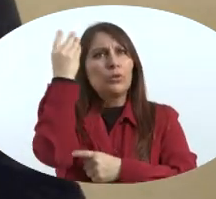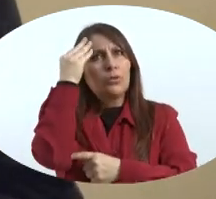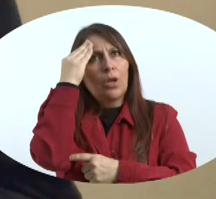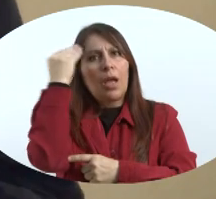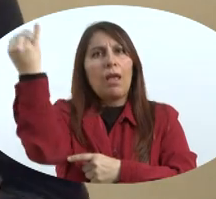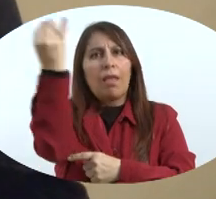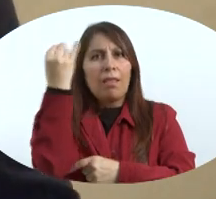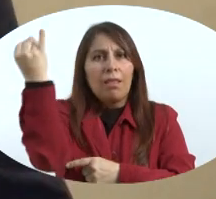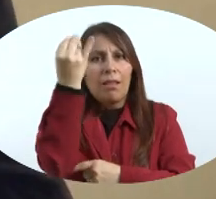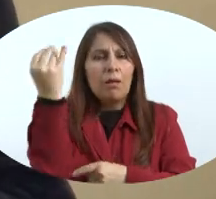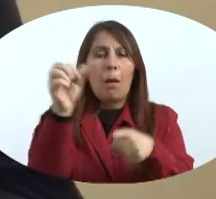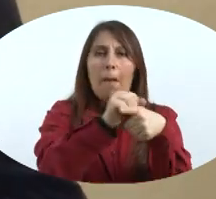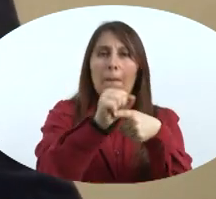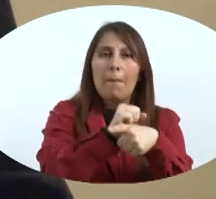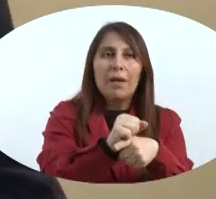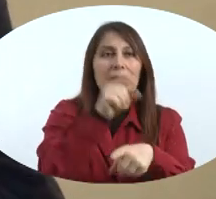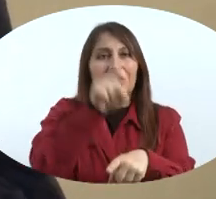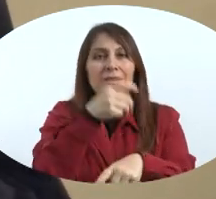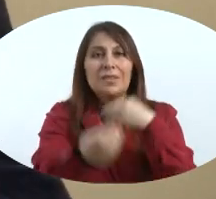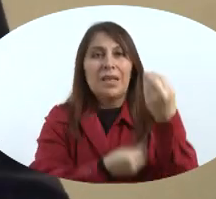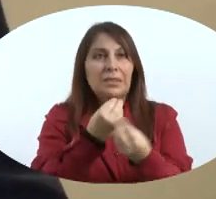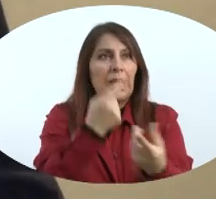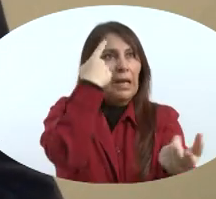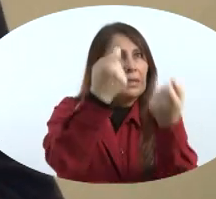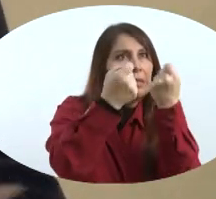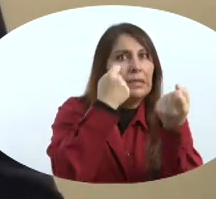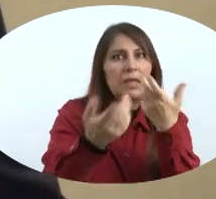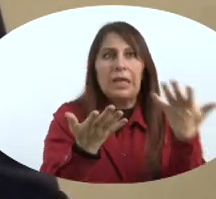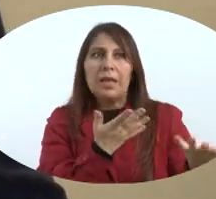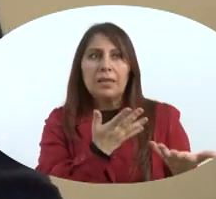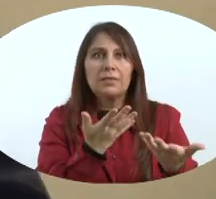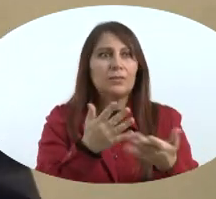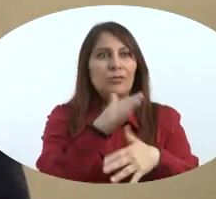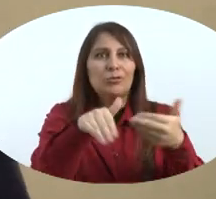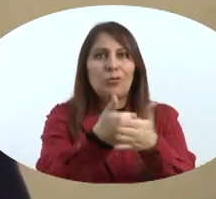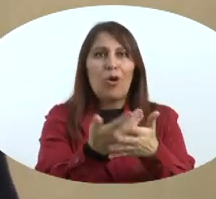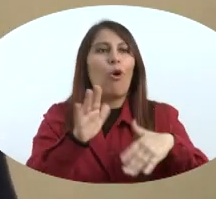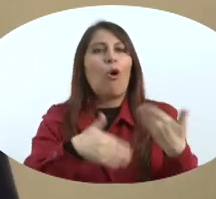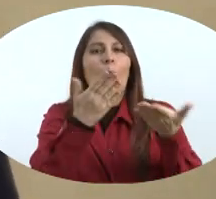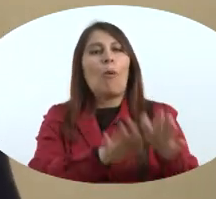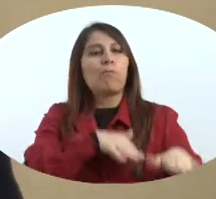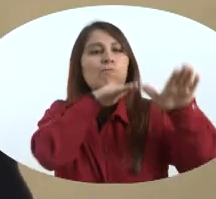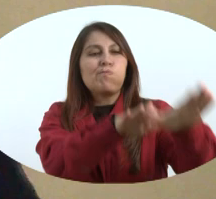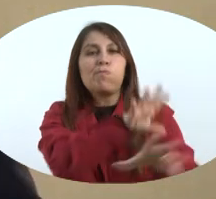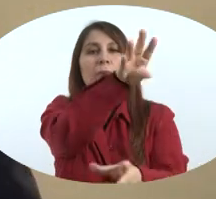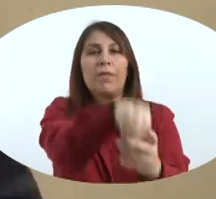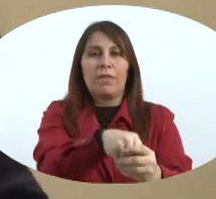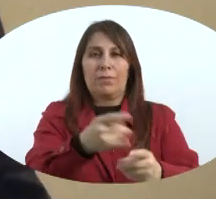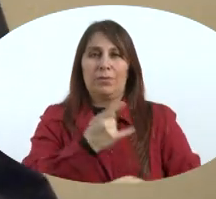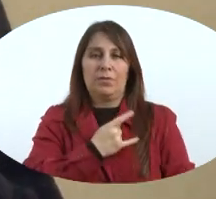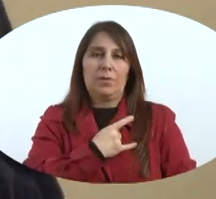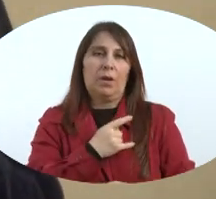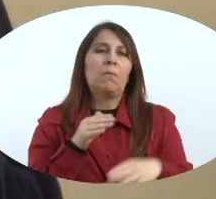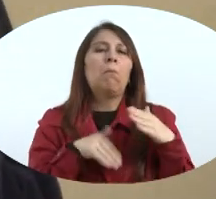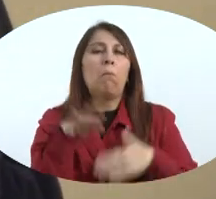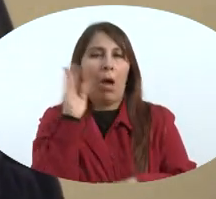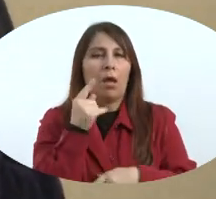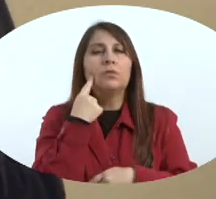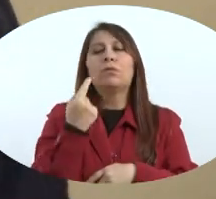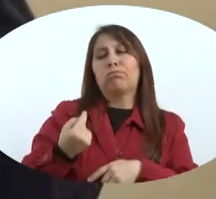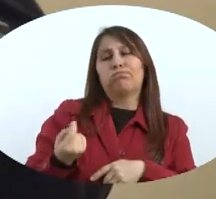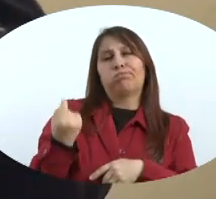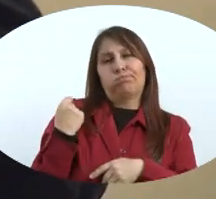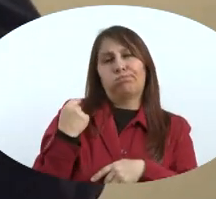en términos organizativos tácticos y estratégicos debe tener una representación dentro de la universidad y más con lo que sucedió el